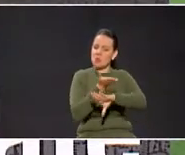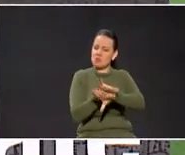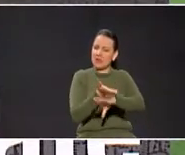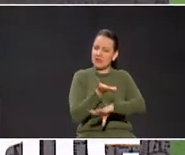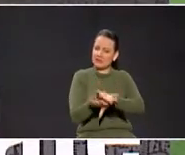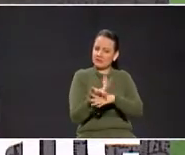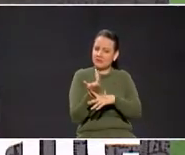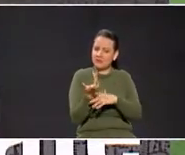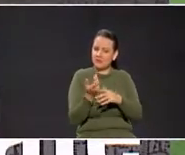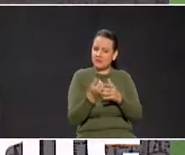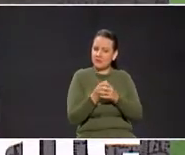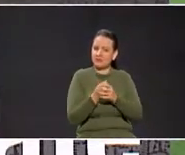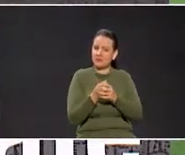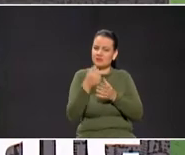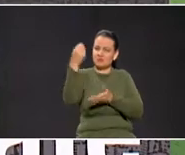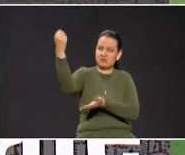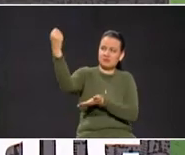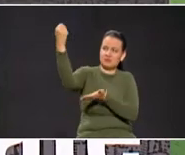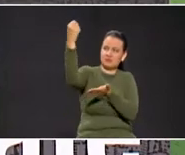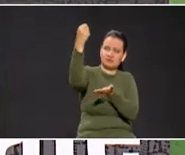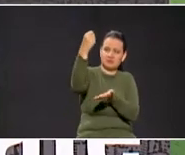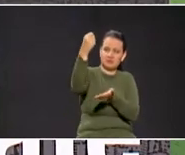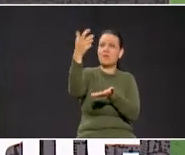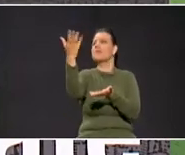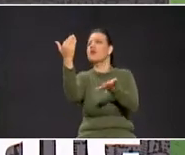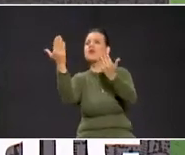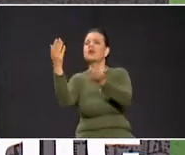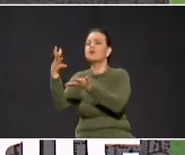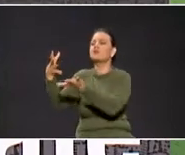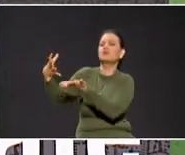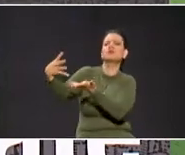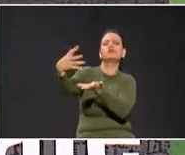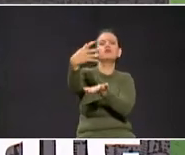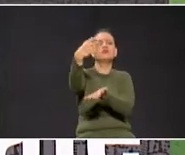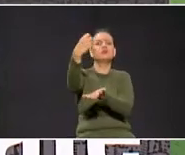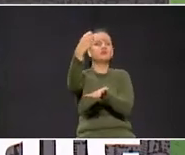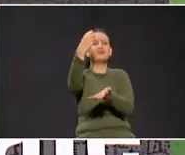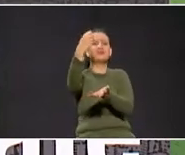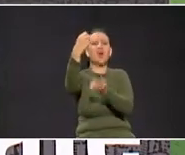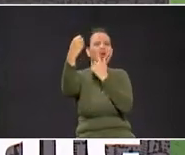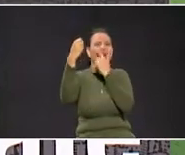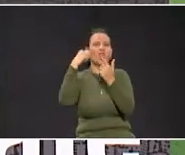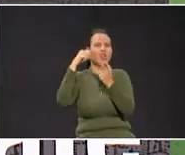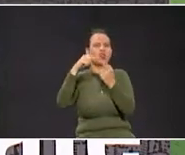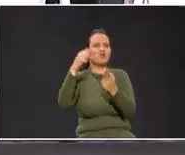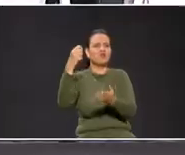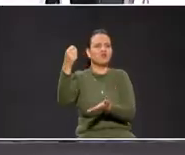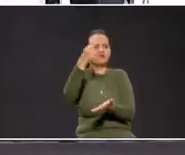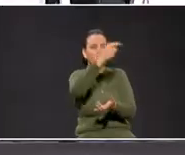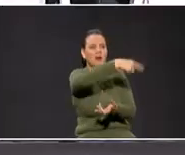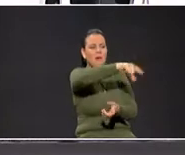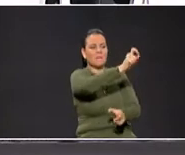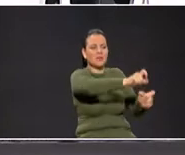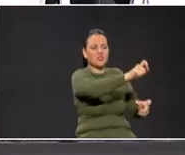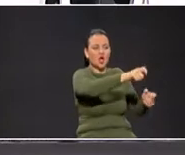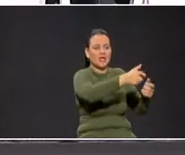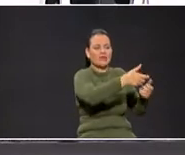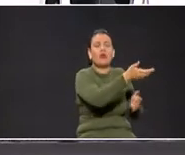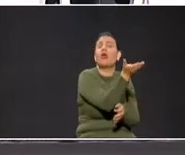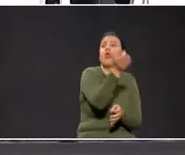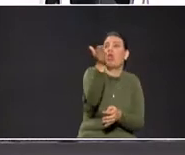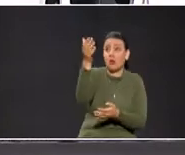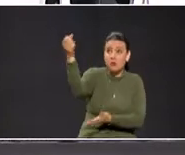esos recursos o lo que se recoge para estas personas si llegan a ellos muchísimo porque precisamente maten a unas personas que